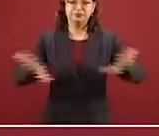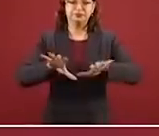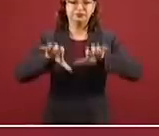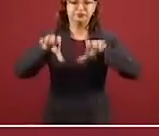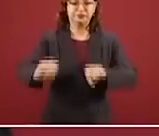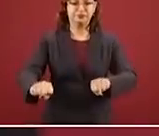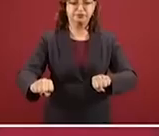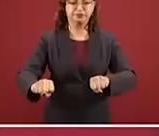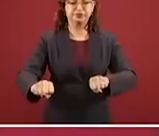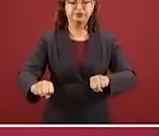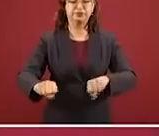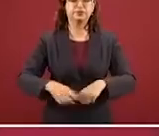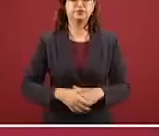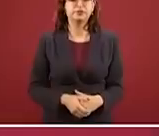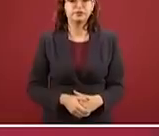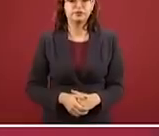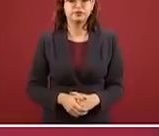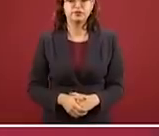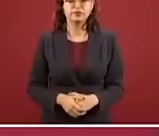y